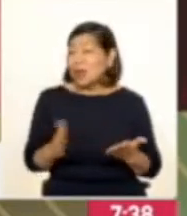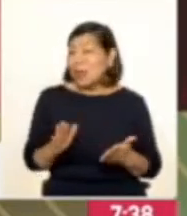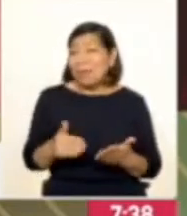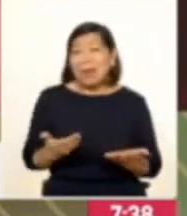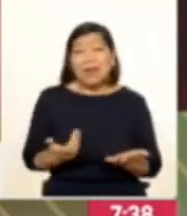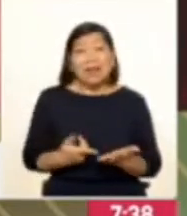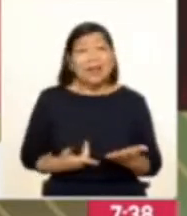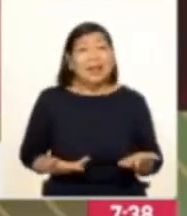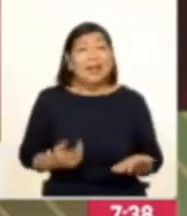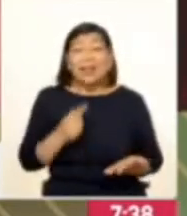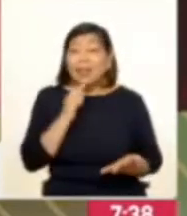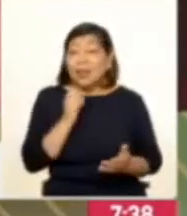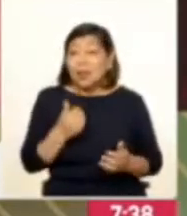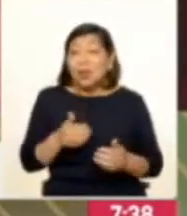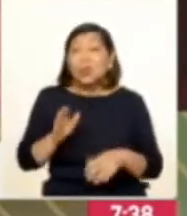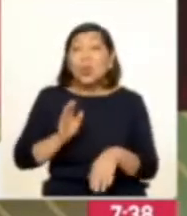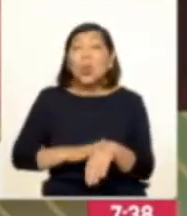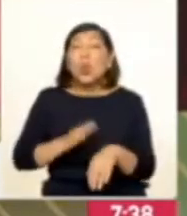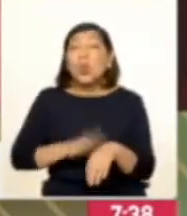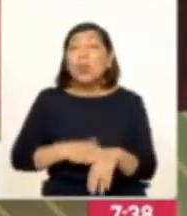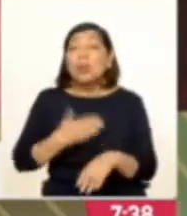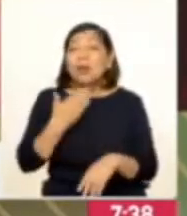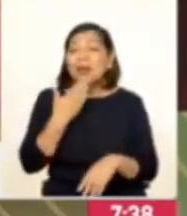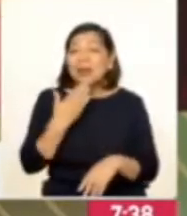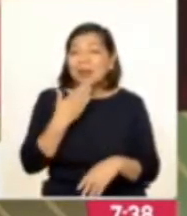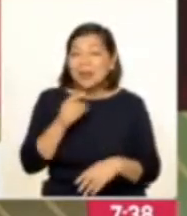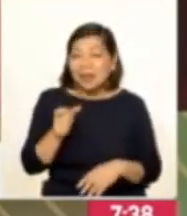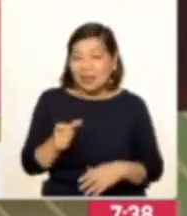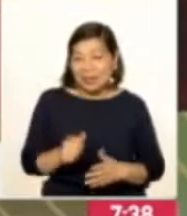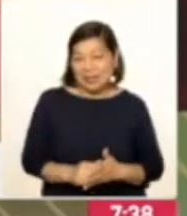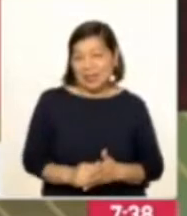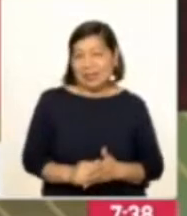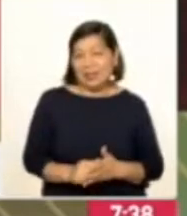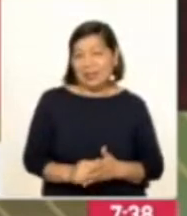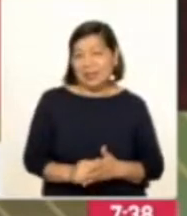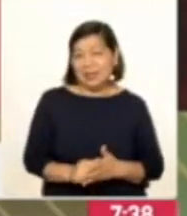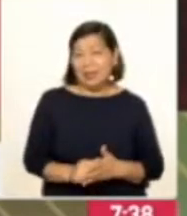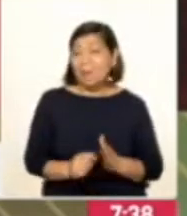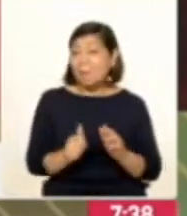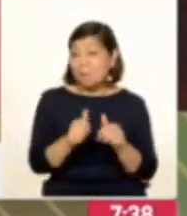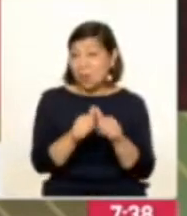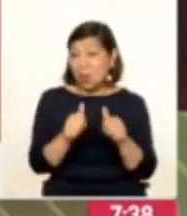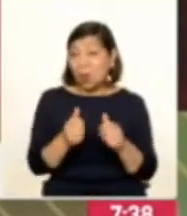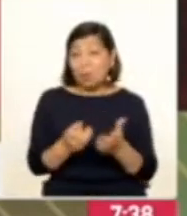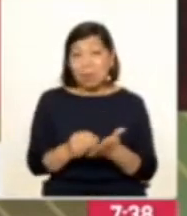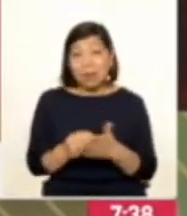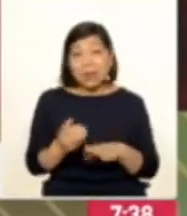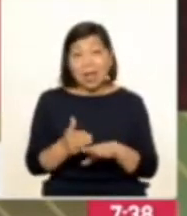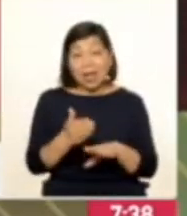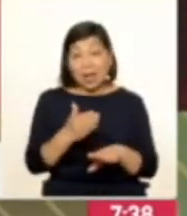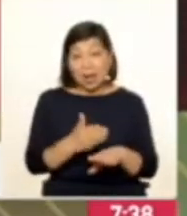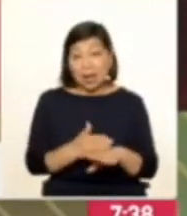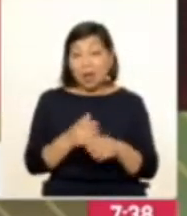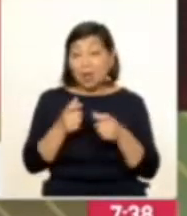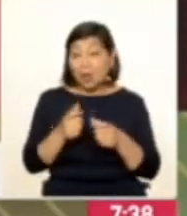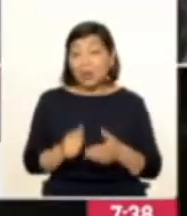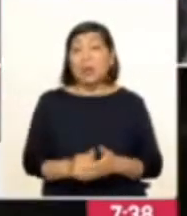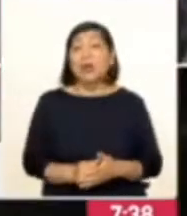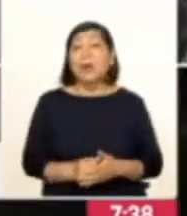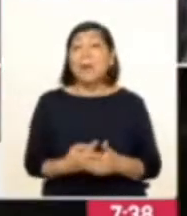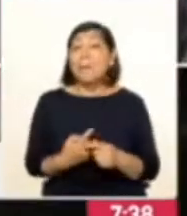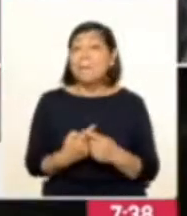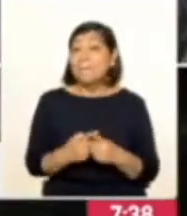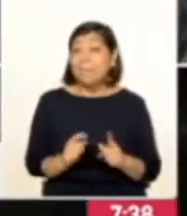hechas lo único que cabe es perseguir a los culpables lo que hemos hecho es en un modelo de control mucho más preventivo a través del control concurrente